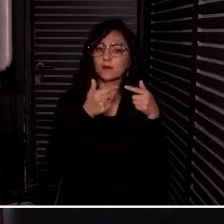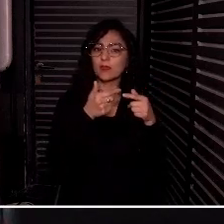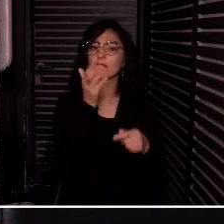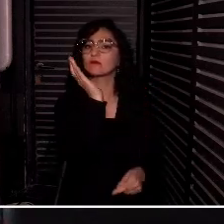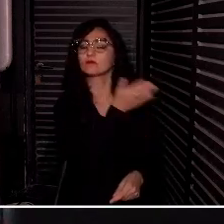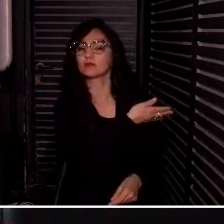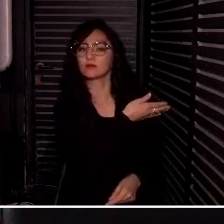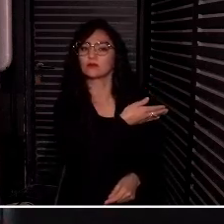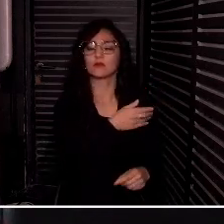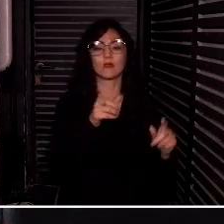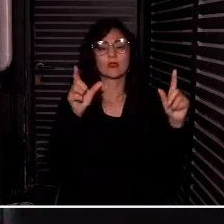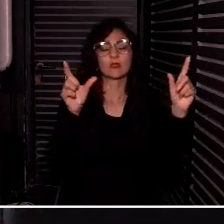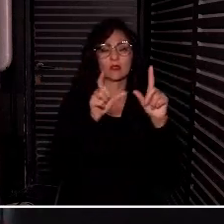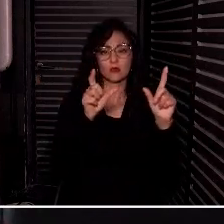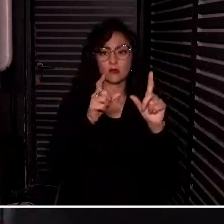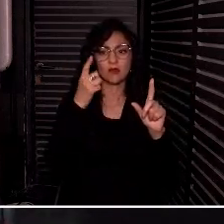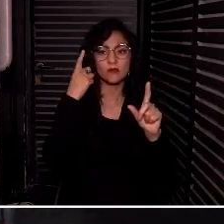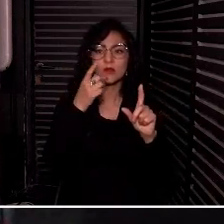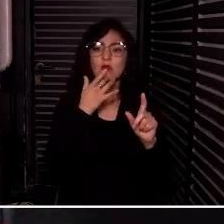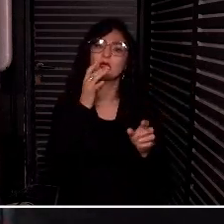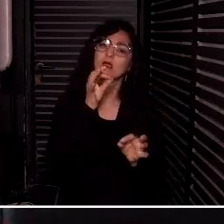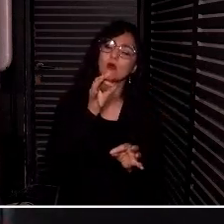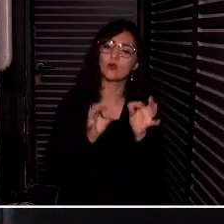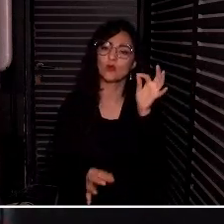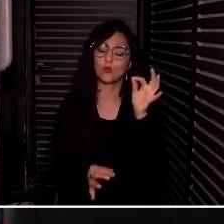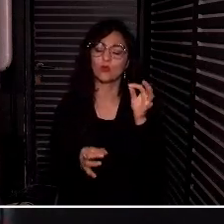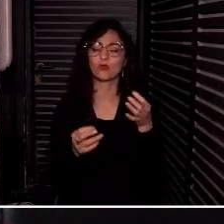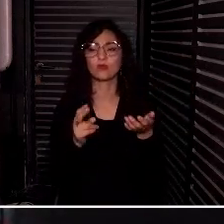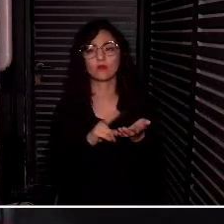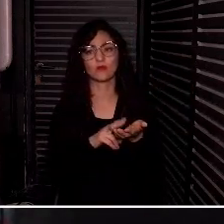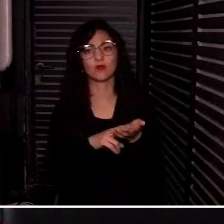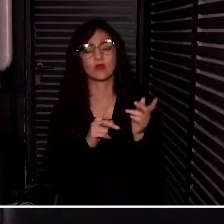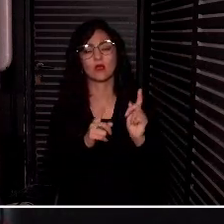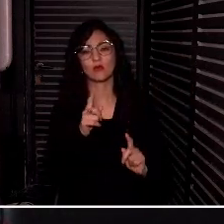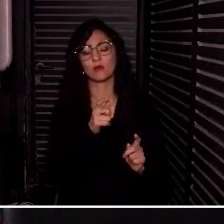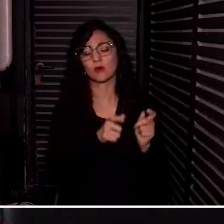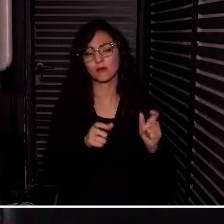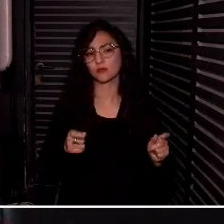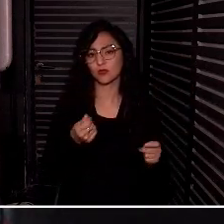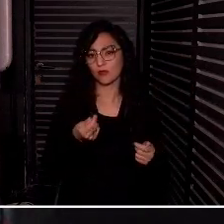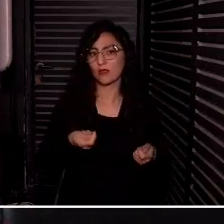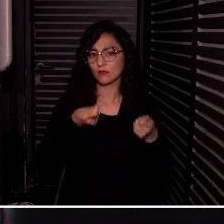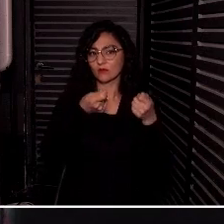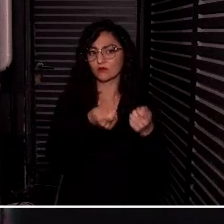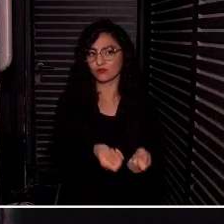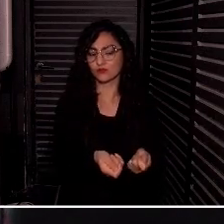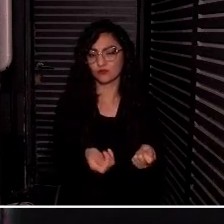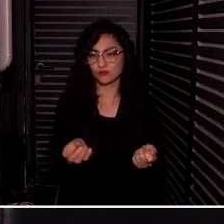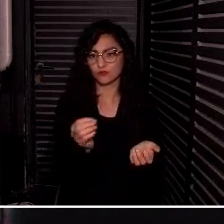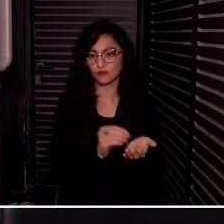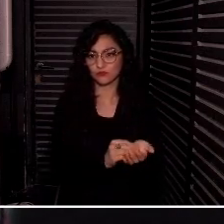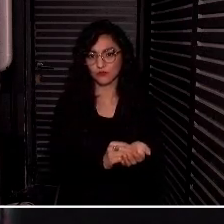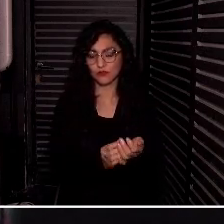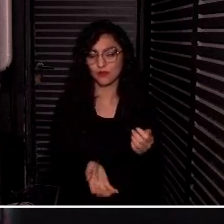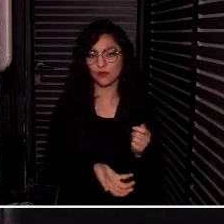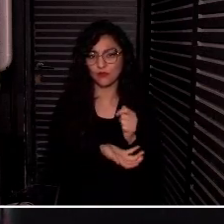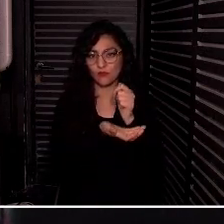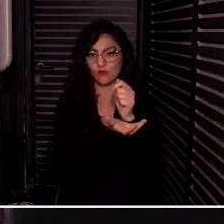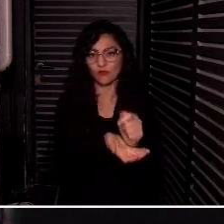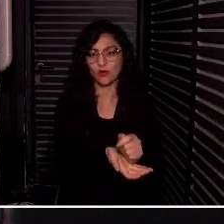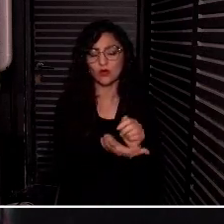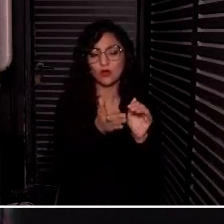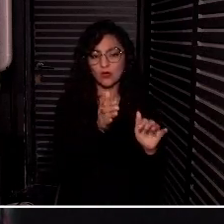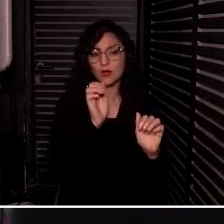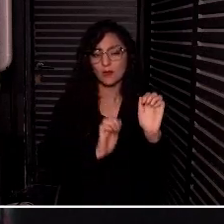televisión fue porque claro era injusta y porque en general la gente que podía tener más plata partidos políticos asociados a recursos económicos al sector